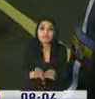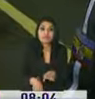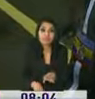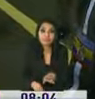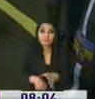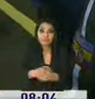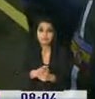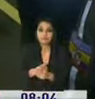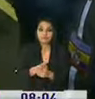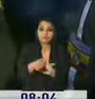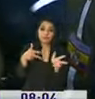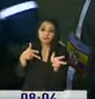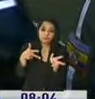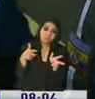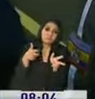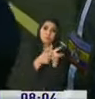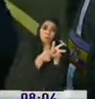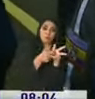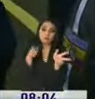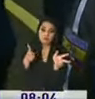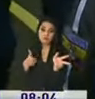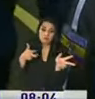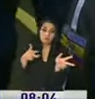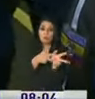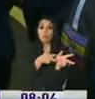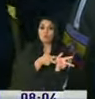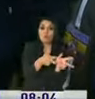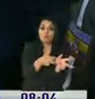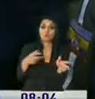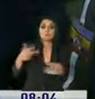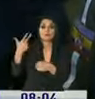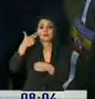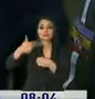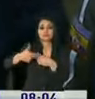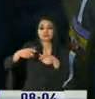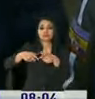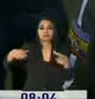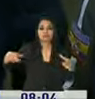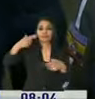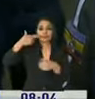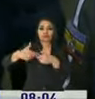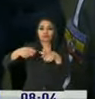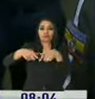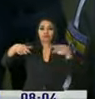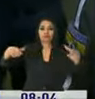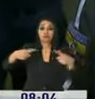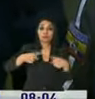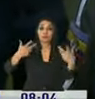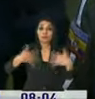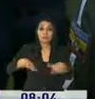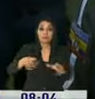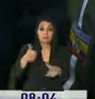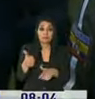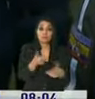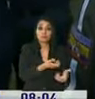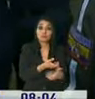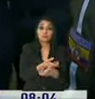por alcance entre los dos cabezales que están cargados de combustible, pero ya ha sido controlado por los señores